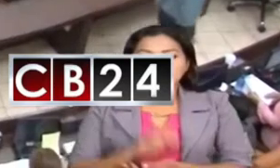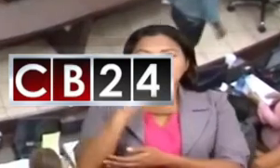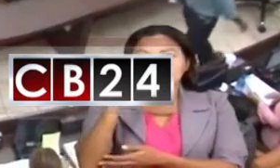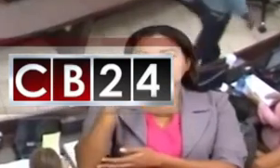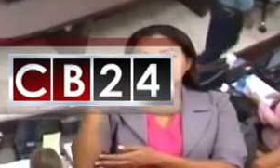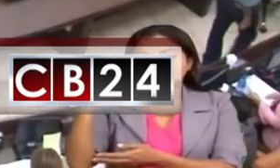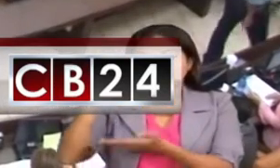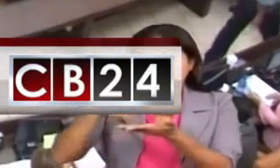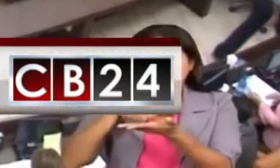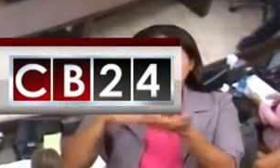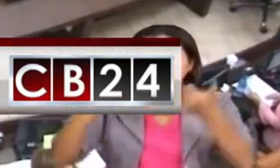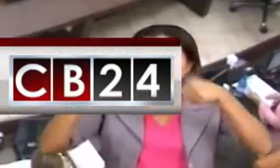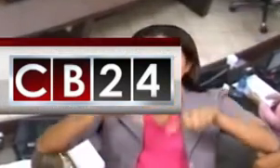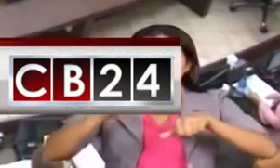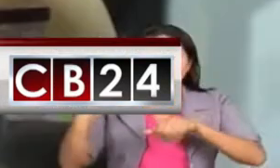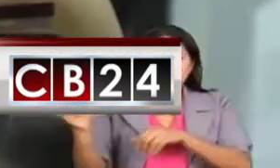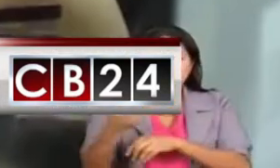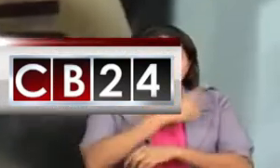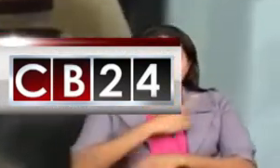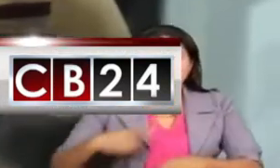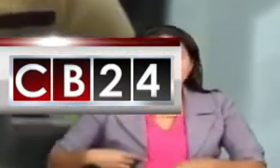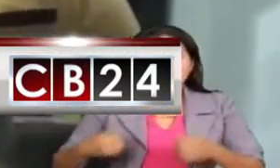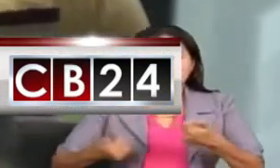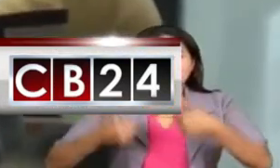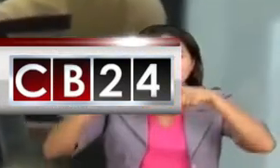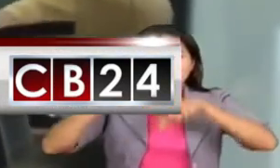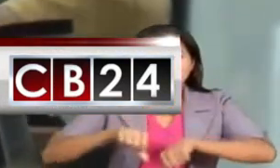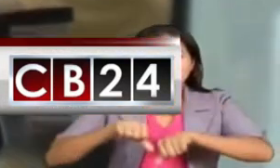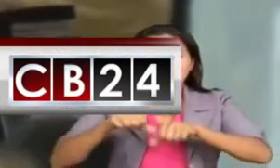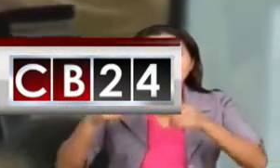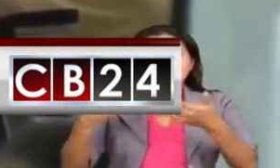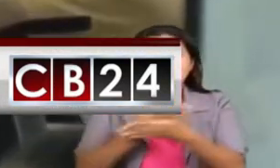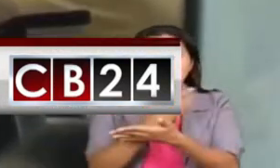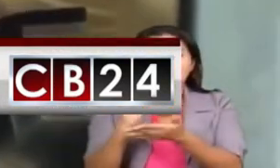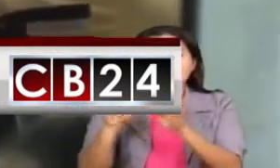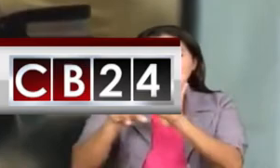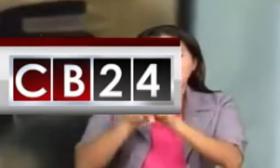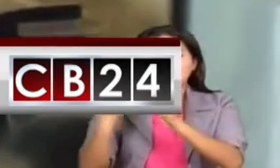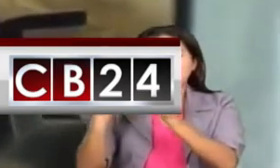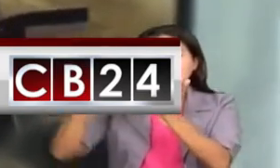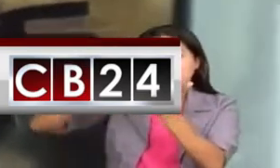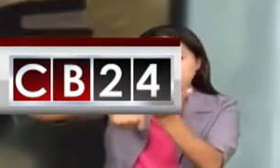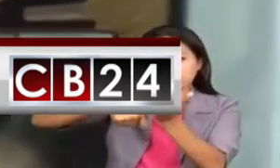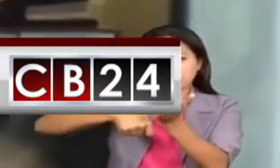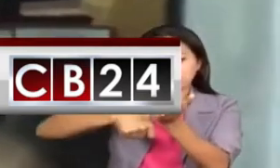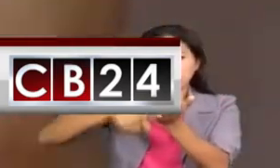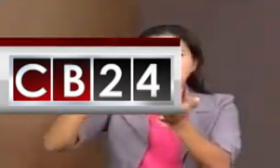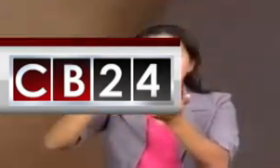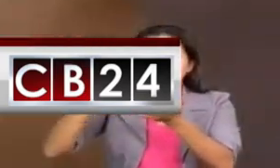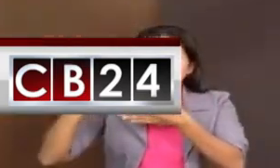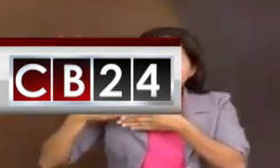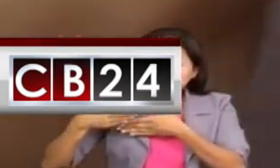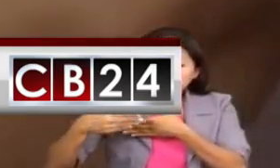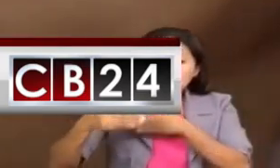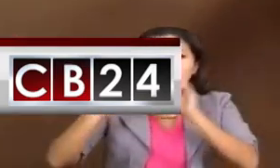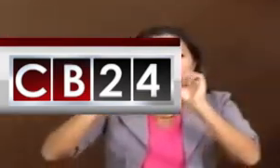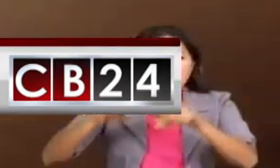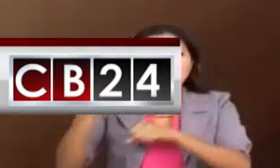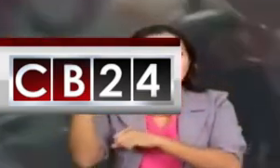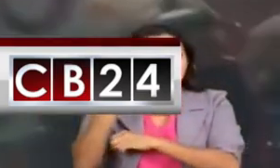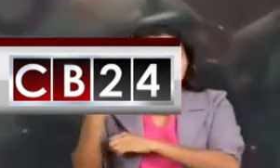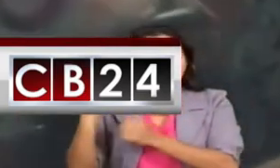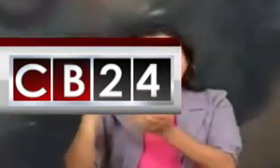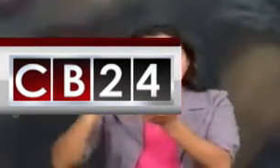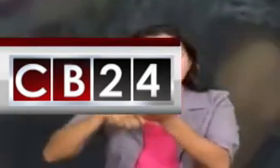La iniciativa presentada por el presidente Daniel Ortega, que pedía la reforma a la Ley de Identificación Ciudadana y en la que se busca una prórroga a la vigencia